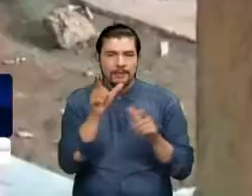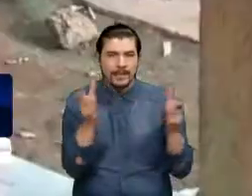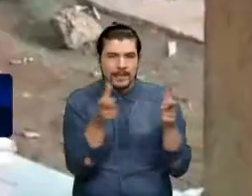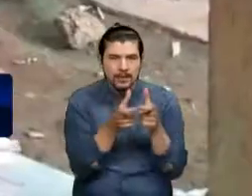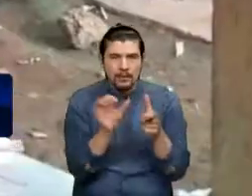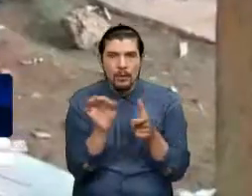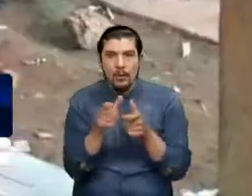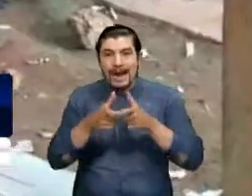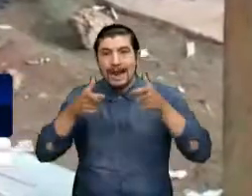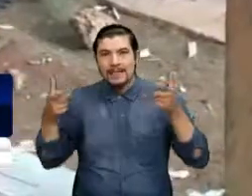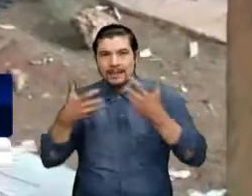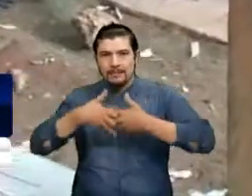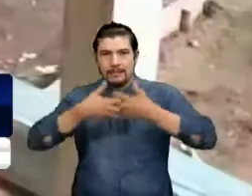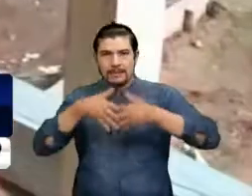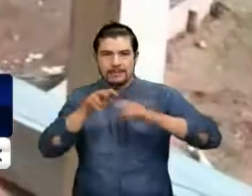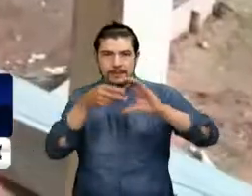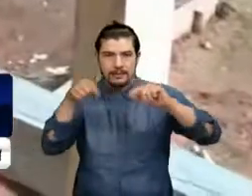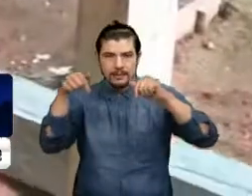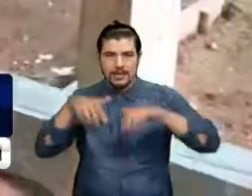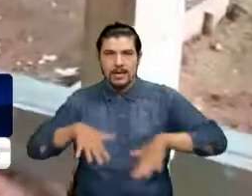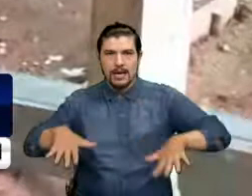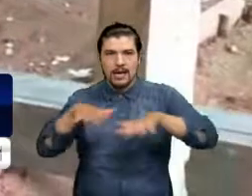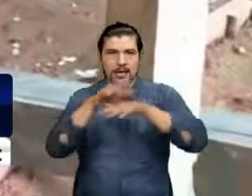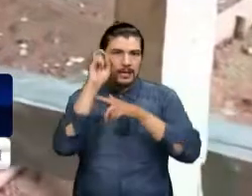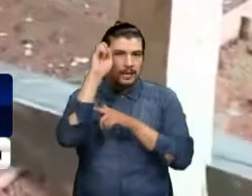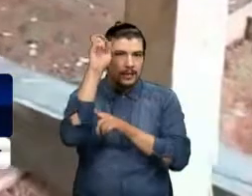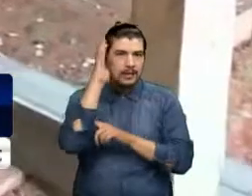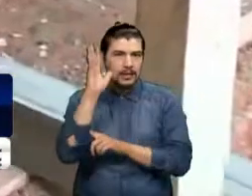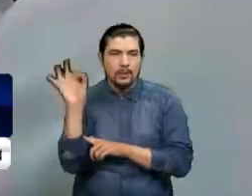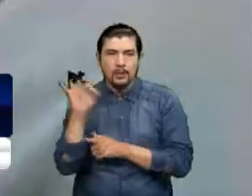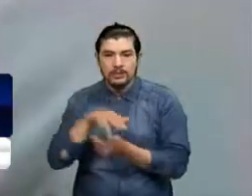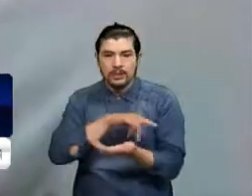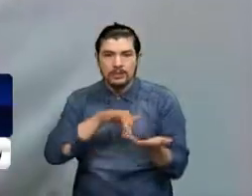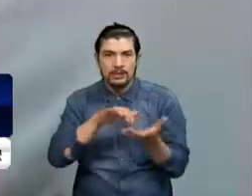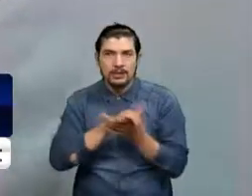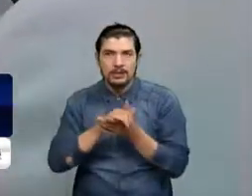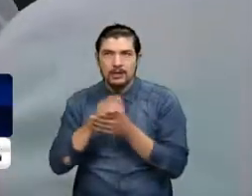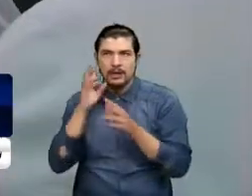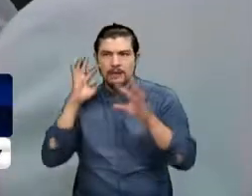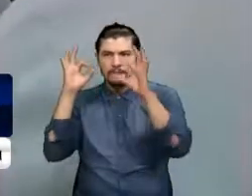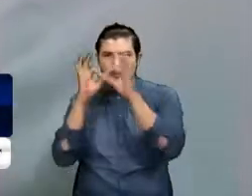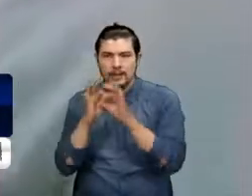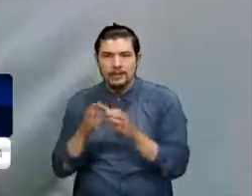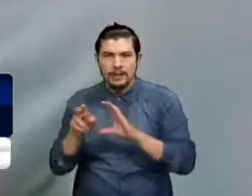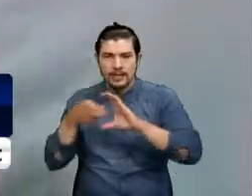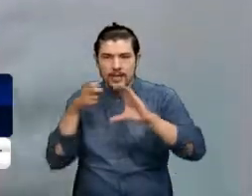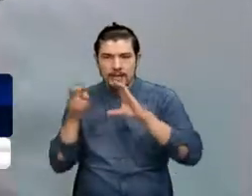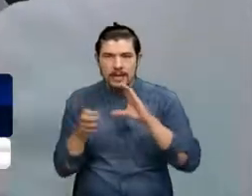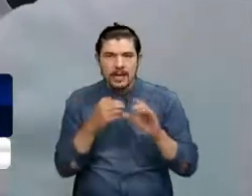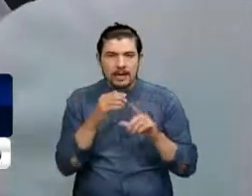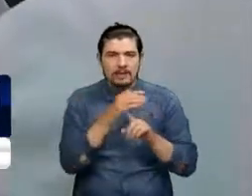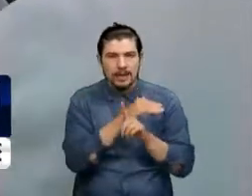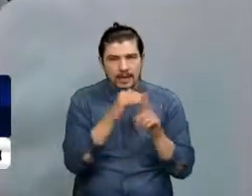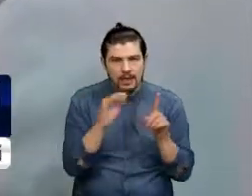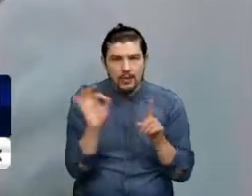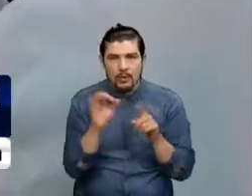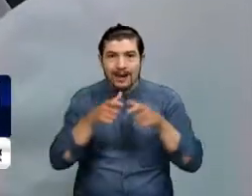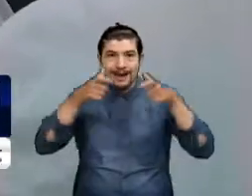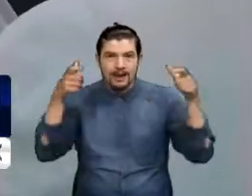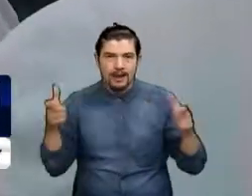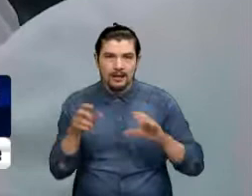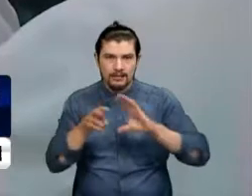las regiones del Gran Santander. Tiene un programa de dirección de minería empresarial para la mediana y la gran